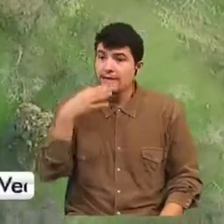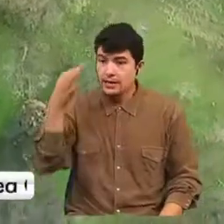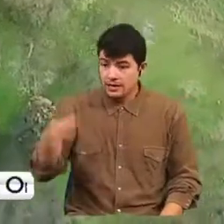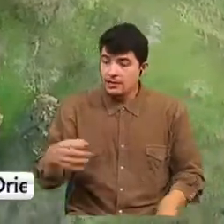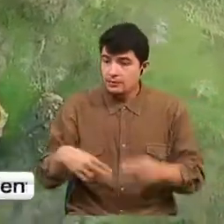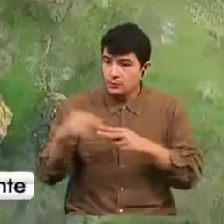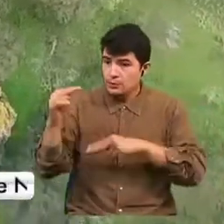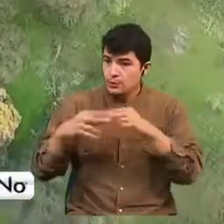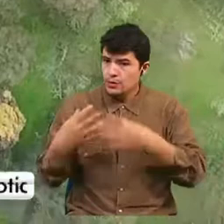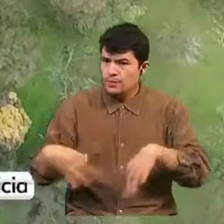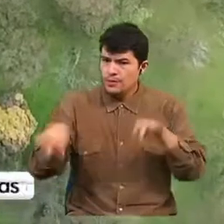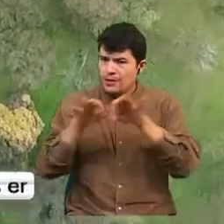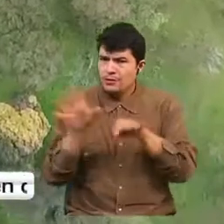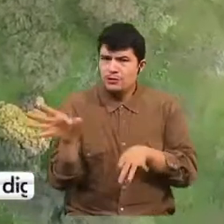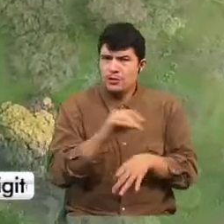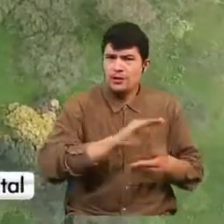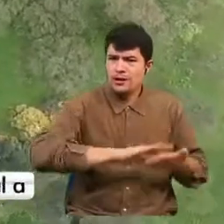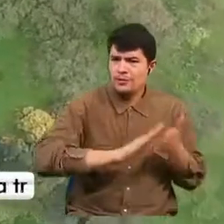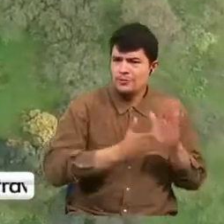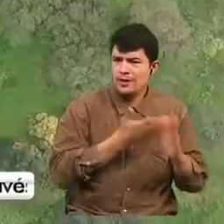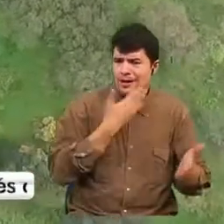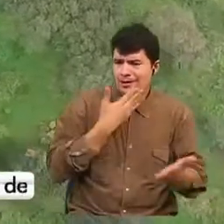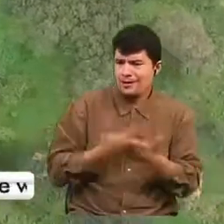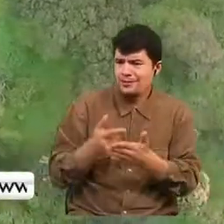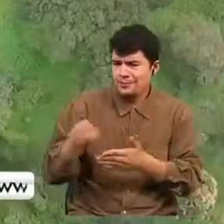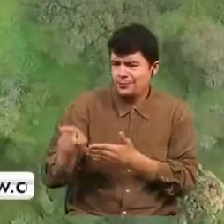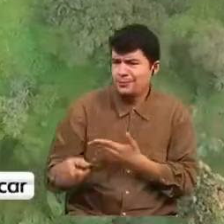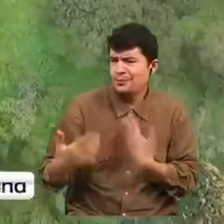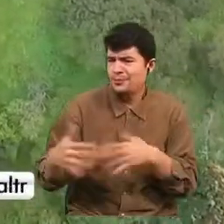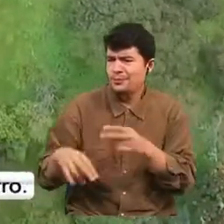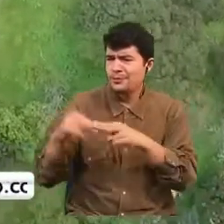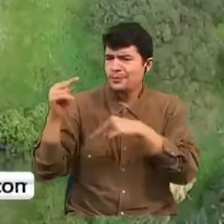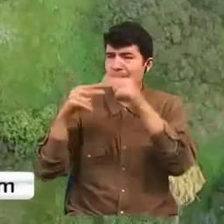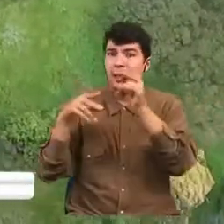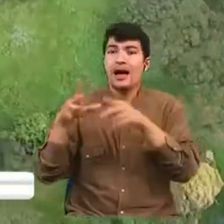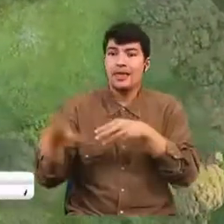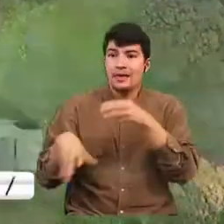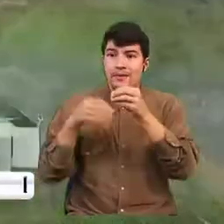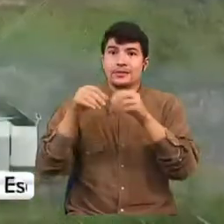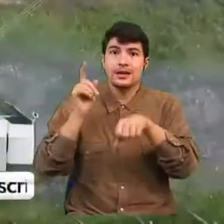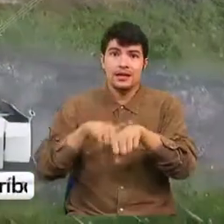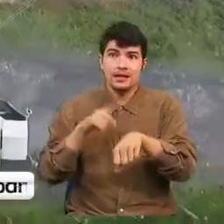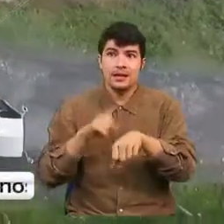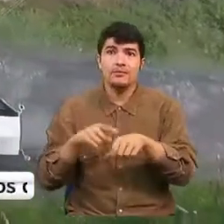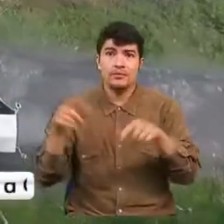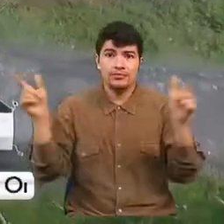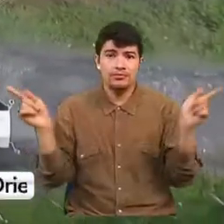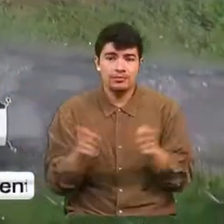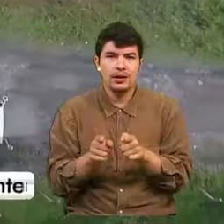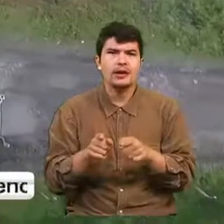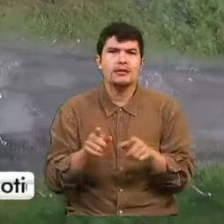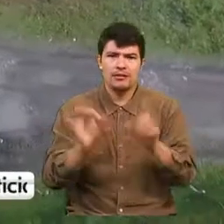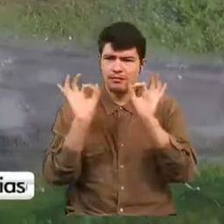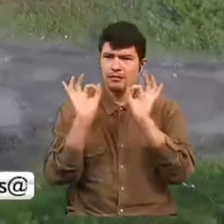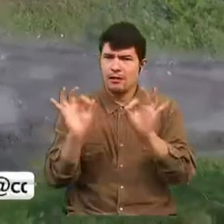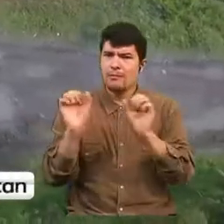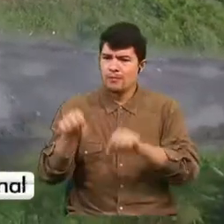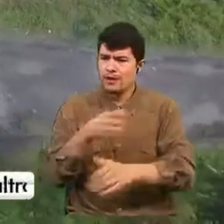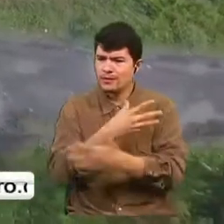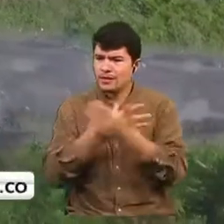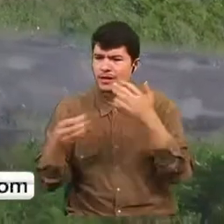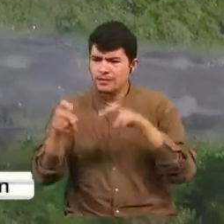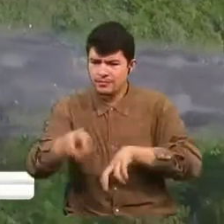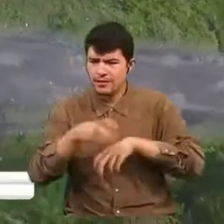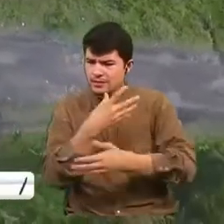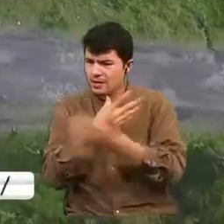habitantes de Jesús María están completamente agradecidos por esta obra, sobre todo por el tiempo que se ahorra y porque se garantiza sacar productos de Jesús María hacia